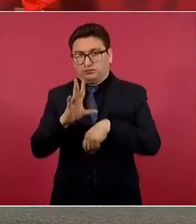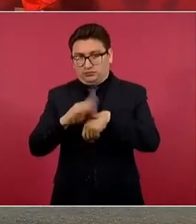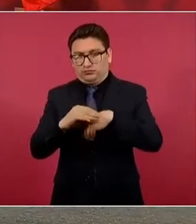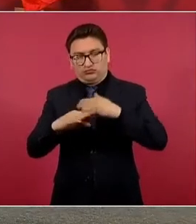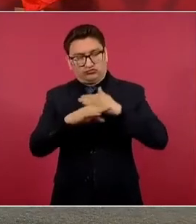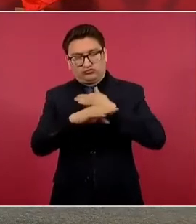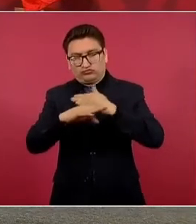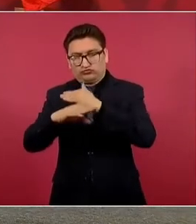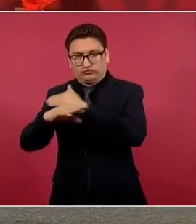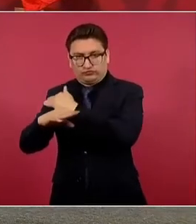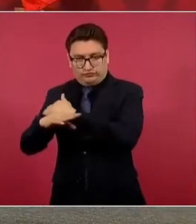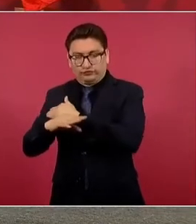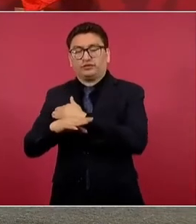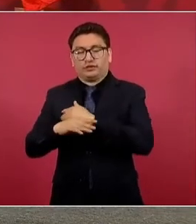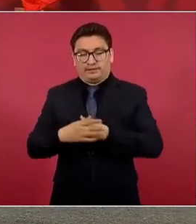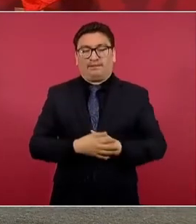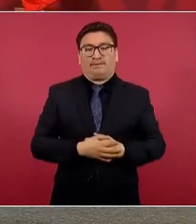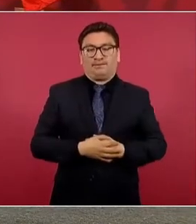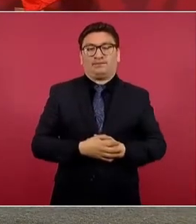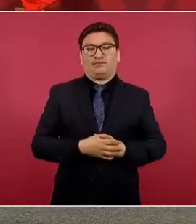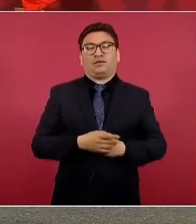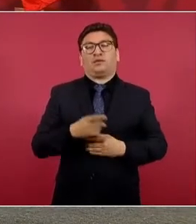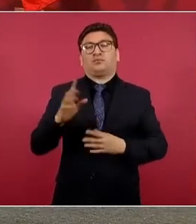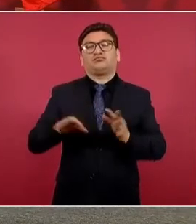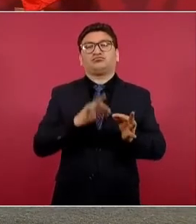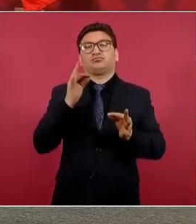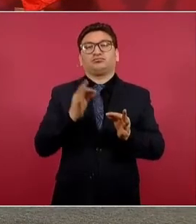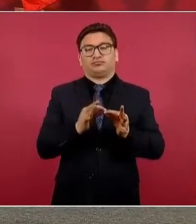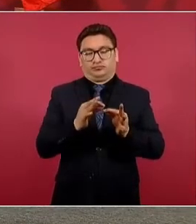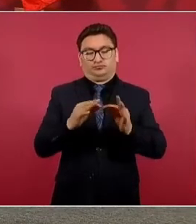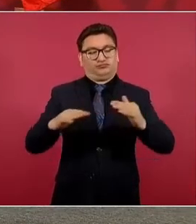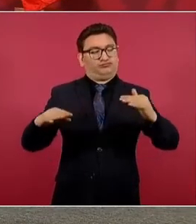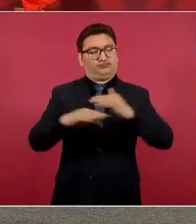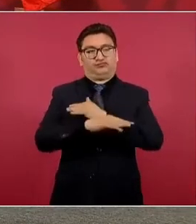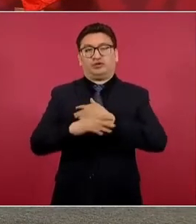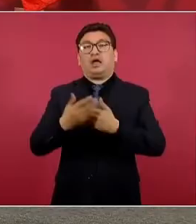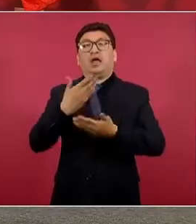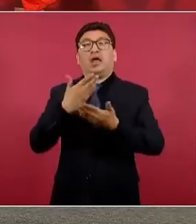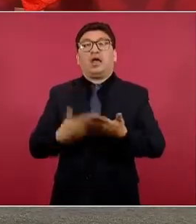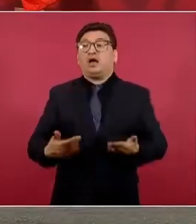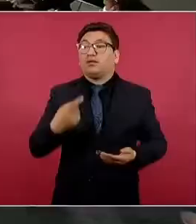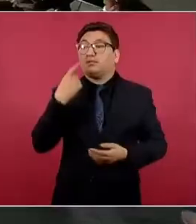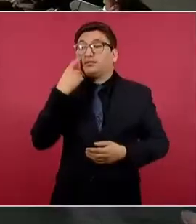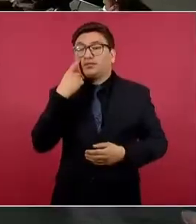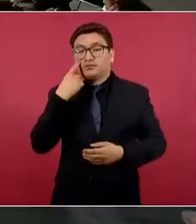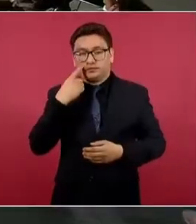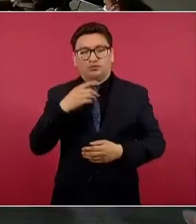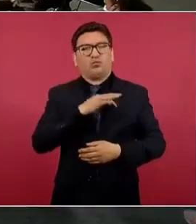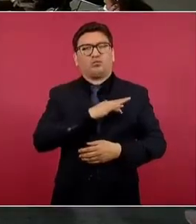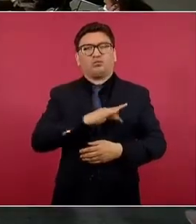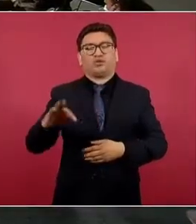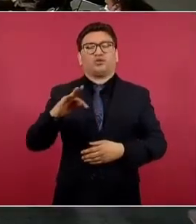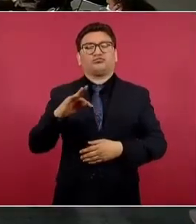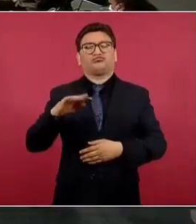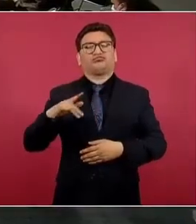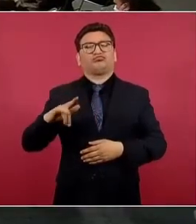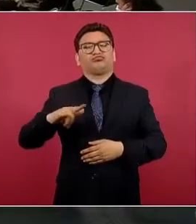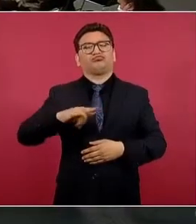permitieron que se terminara el tramo y ahora se puede ir